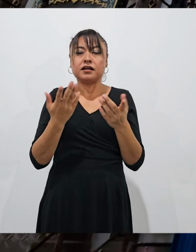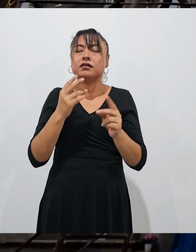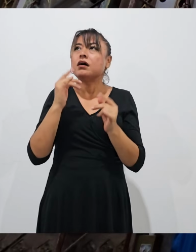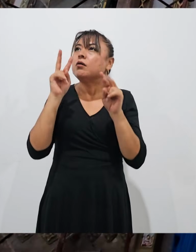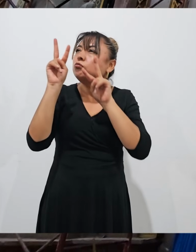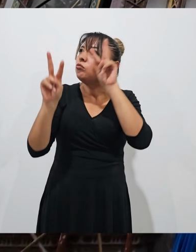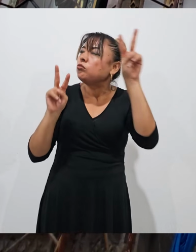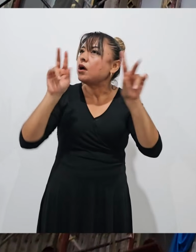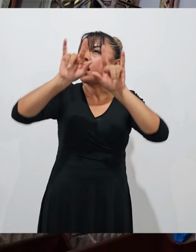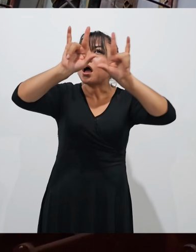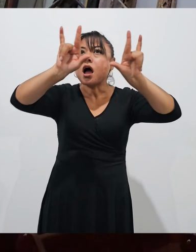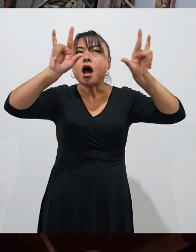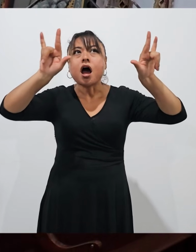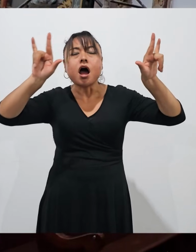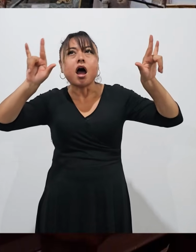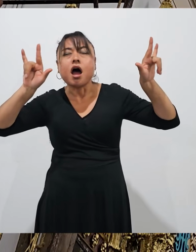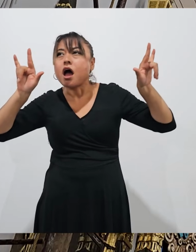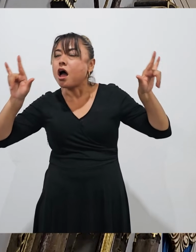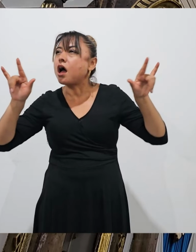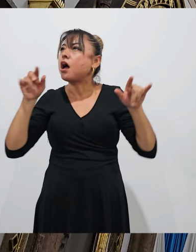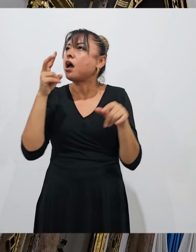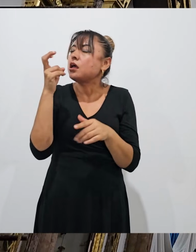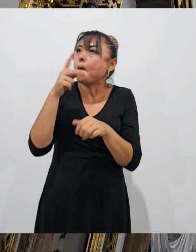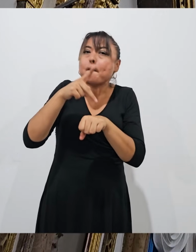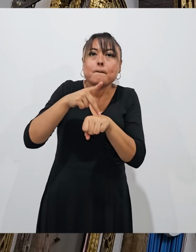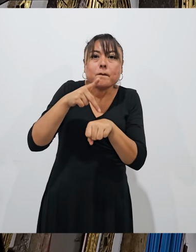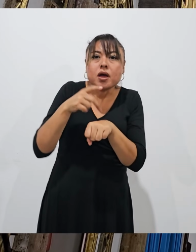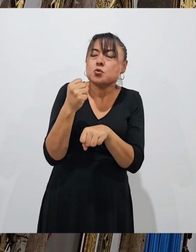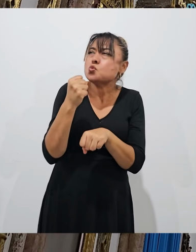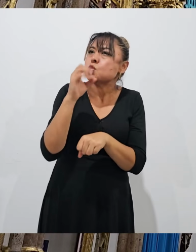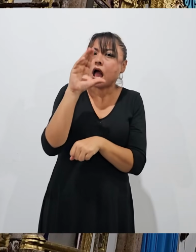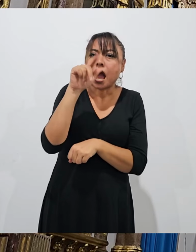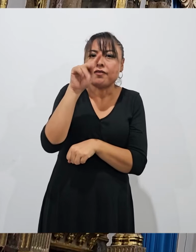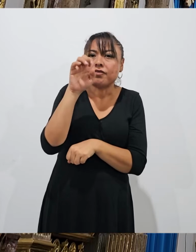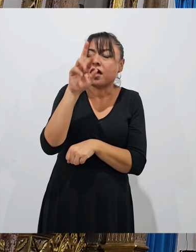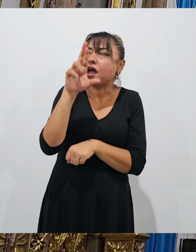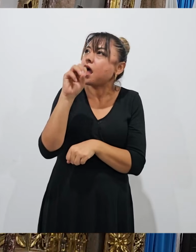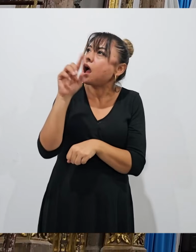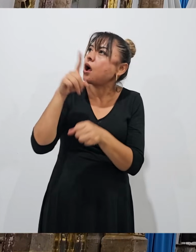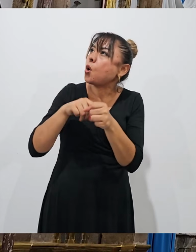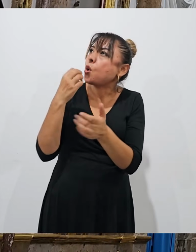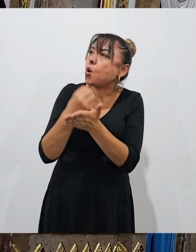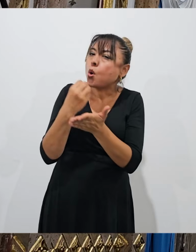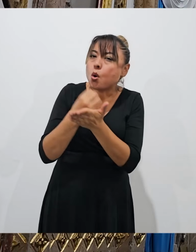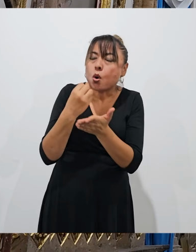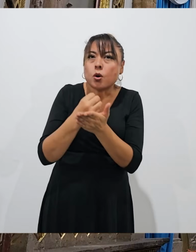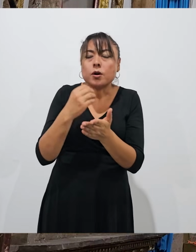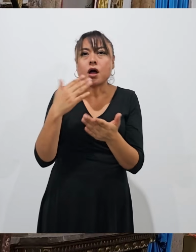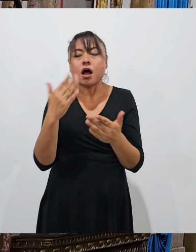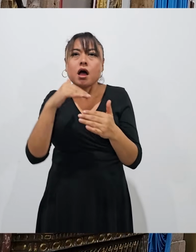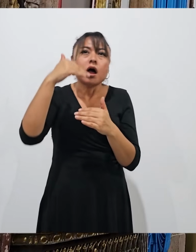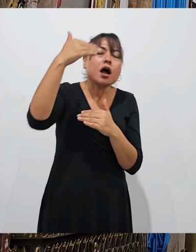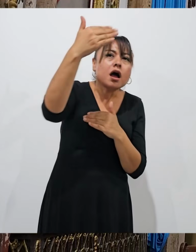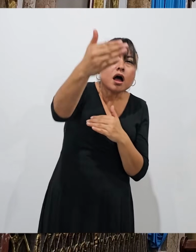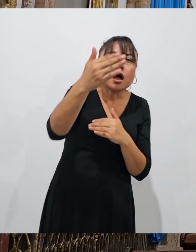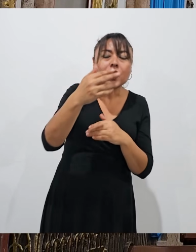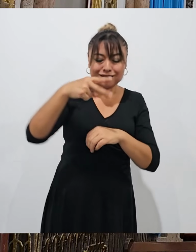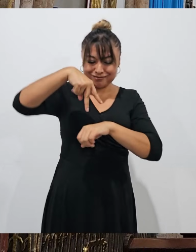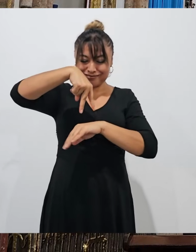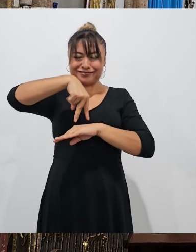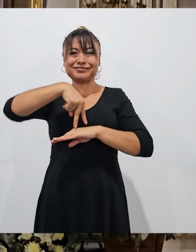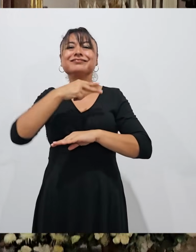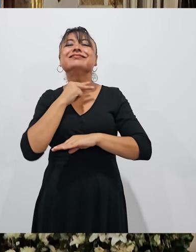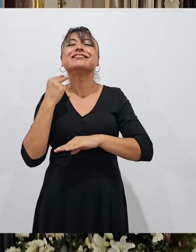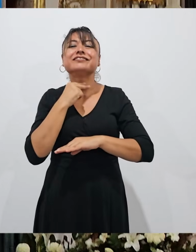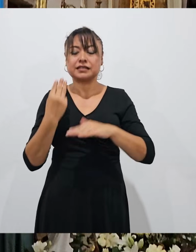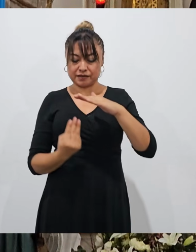de cantera y con decoraciones doradas. Y como remate encontramos en la parte sur del templo y detrás del altar un retablo repleto de innegable